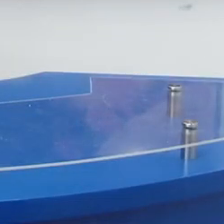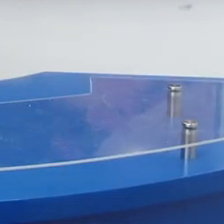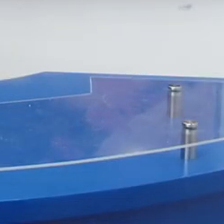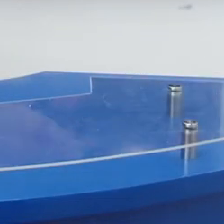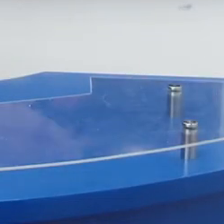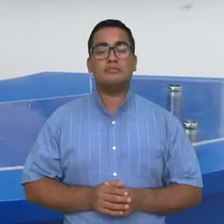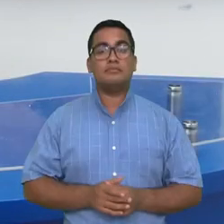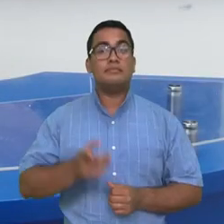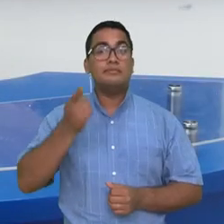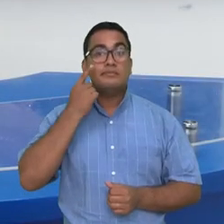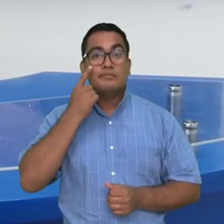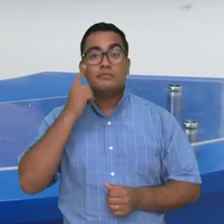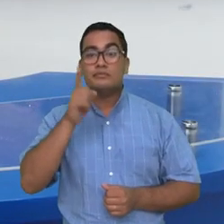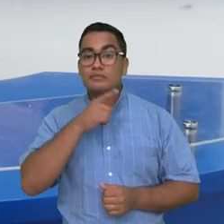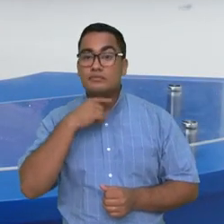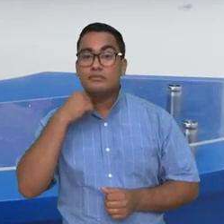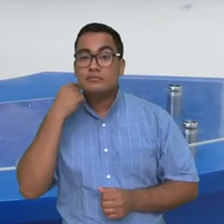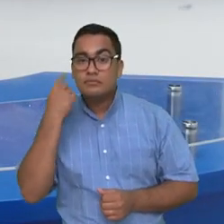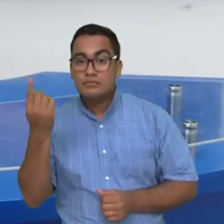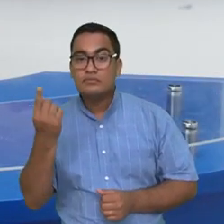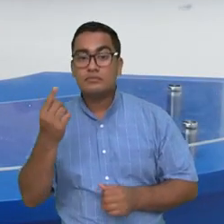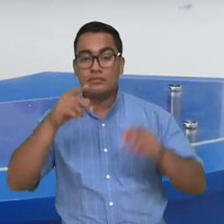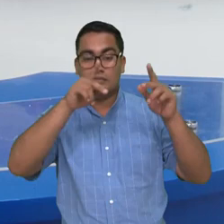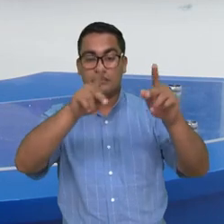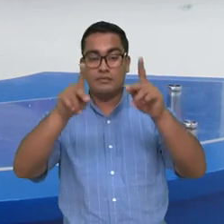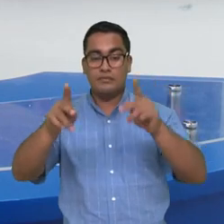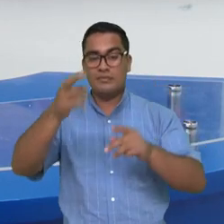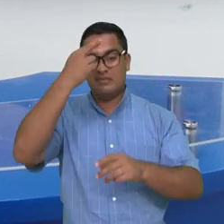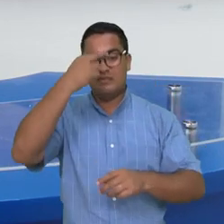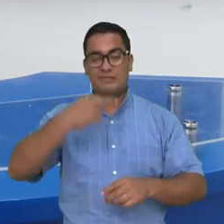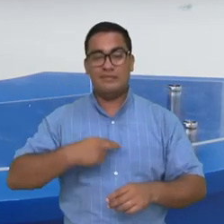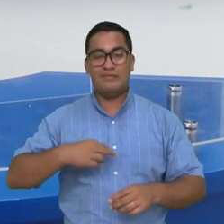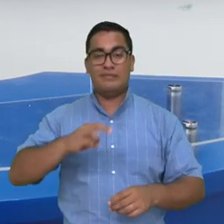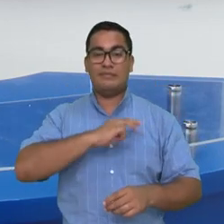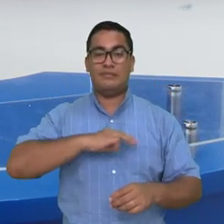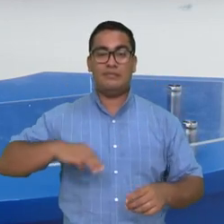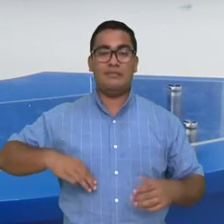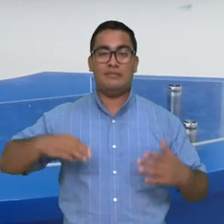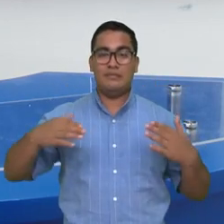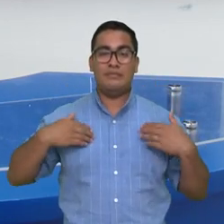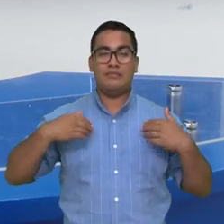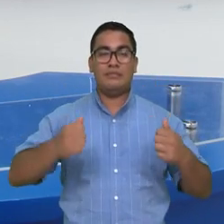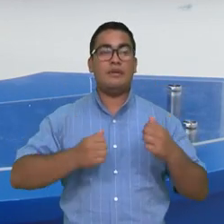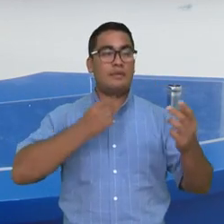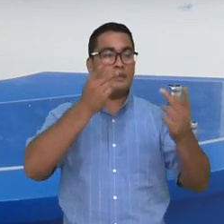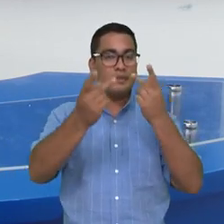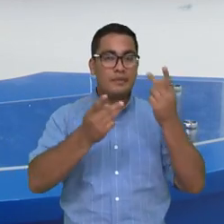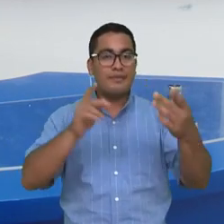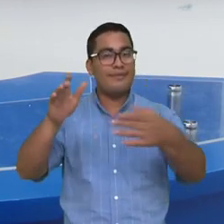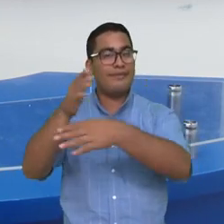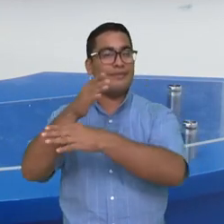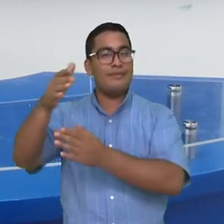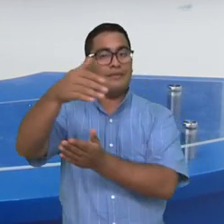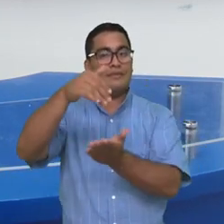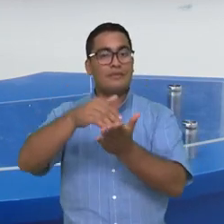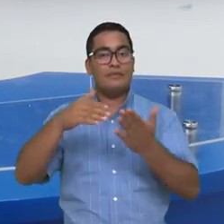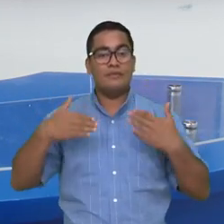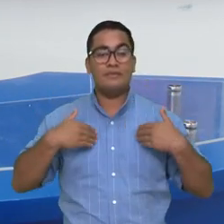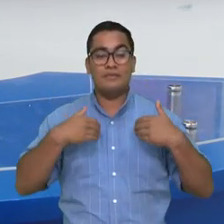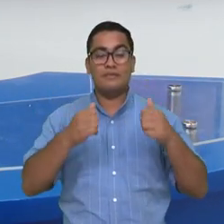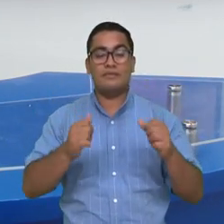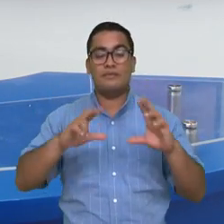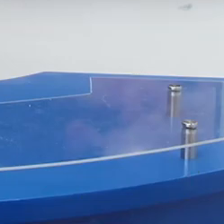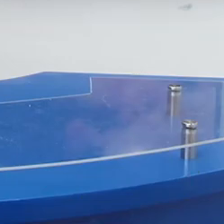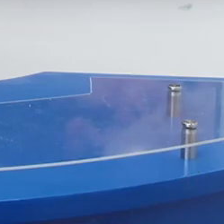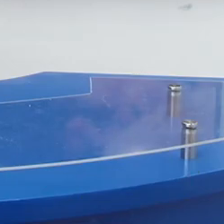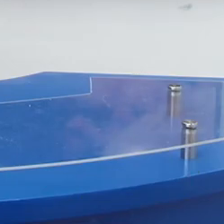Para constatar in situ, las autoridades del MINSA recorren los centros de salud del país. Veamos el reporte preparado por